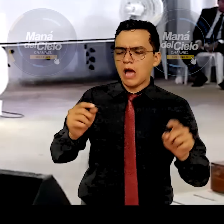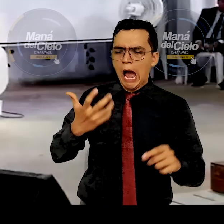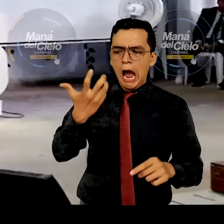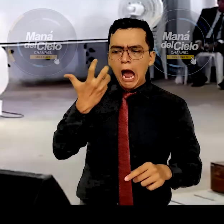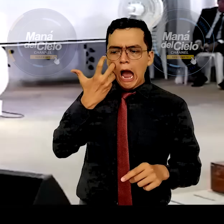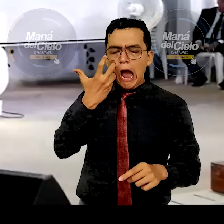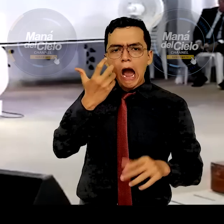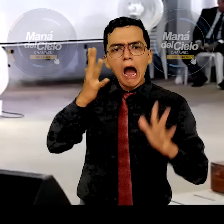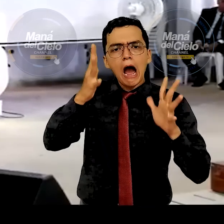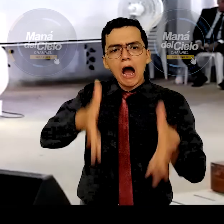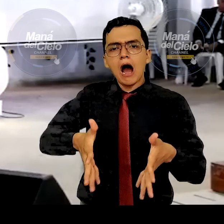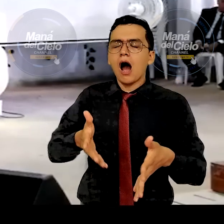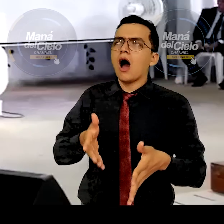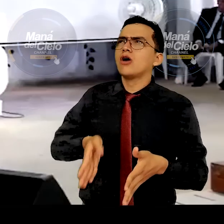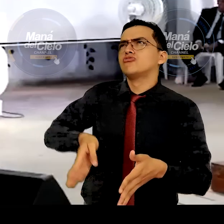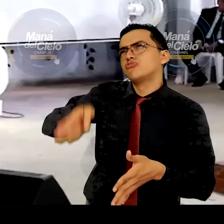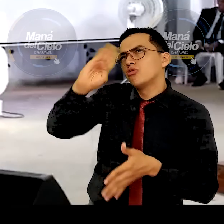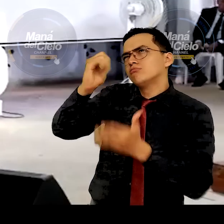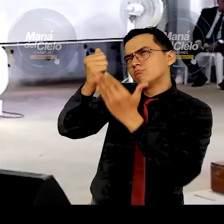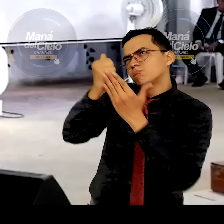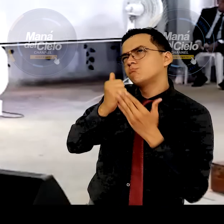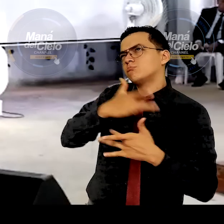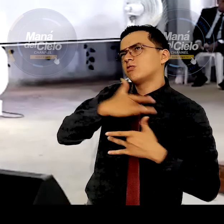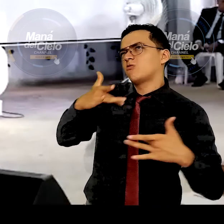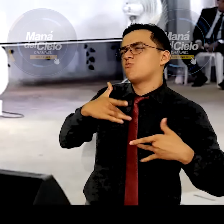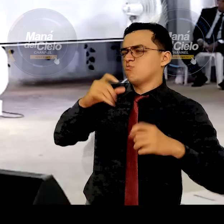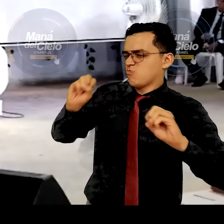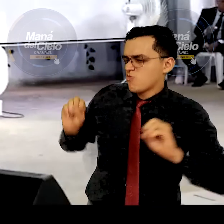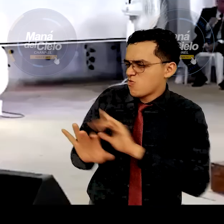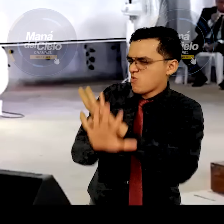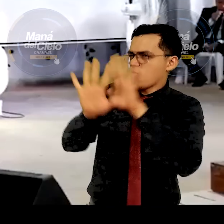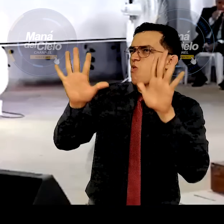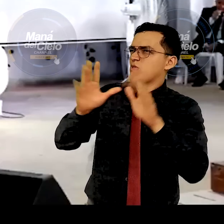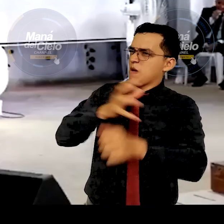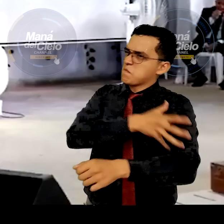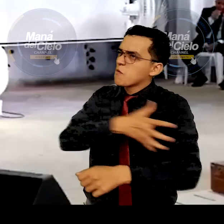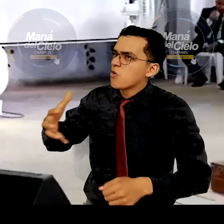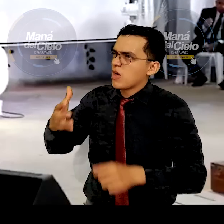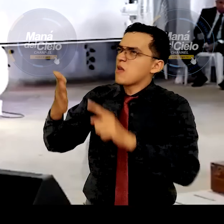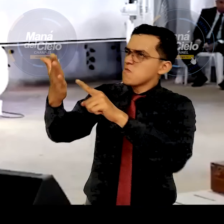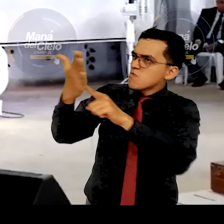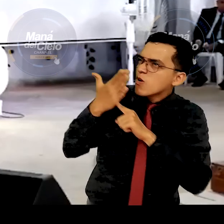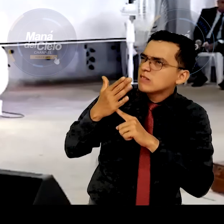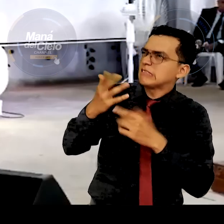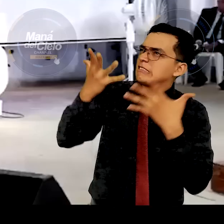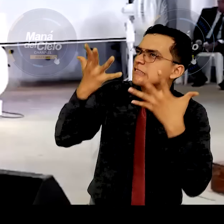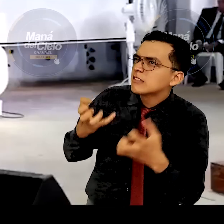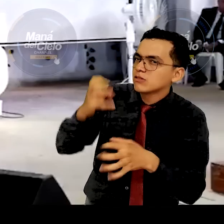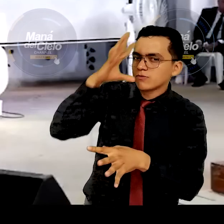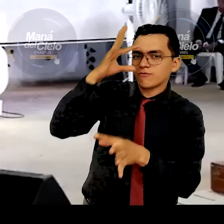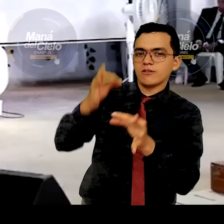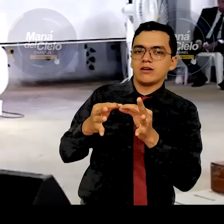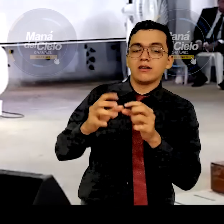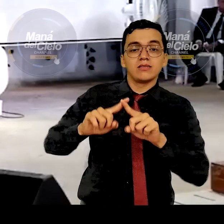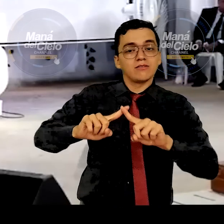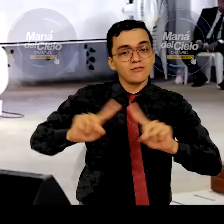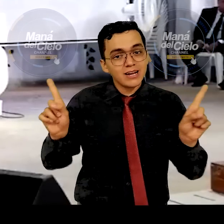ni de radioterapia, ni de operación, nada. El doctor me dijo, pero Torres, ¿qué te mando si ya estás invadido? Ya.